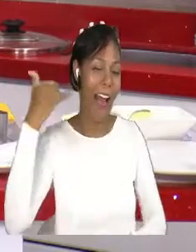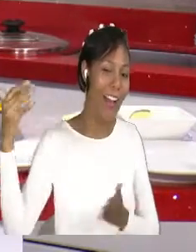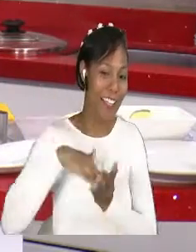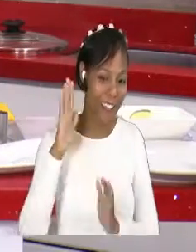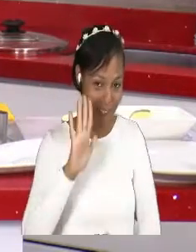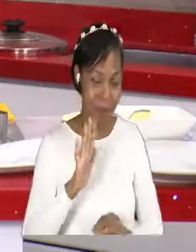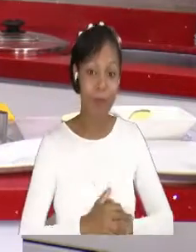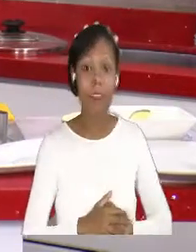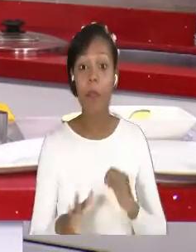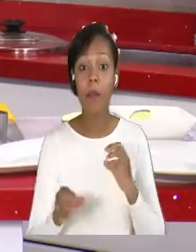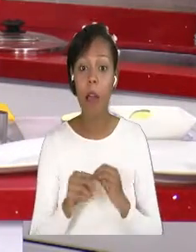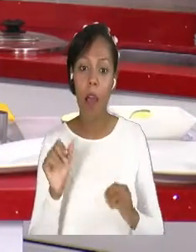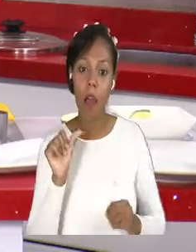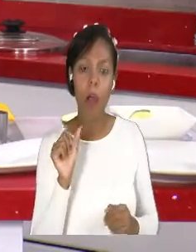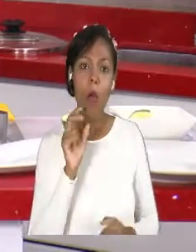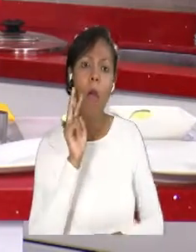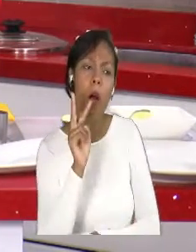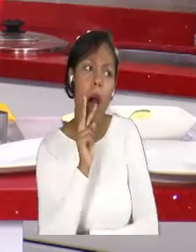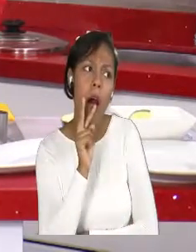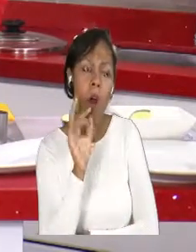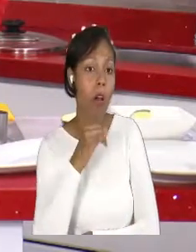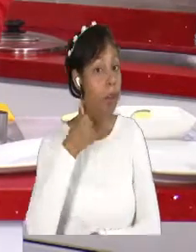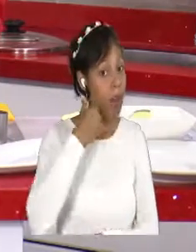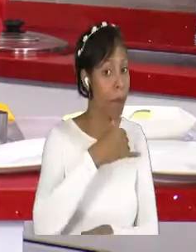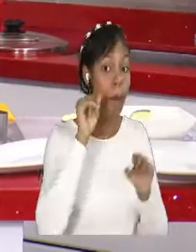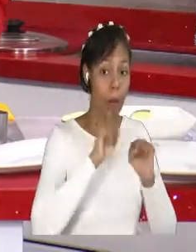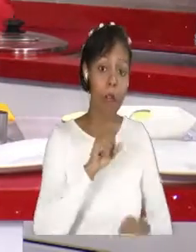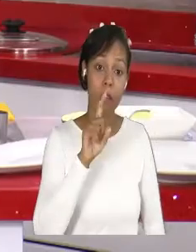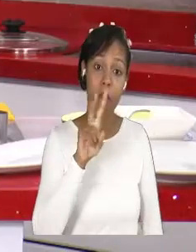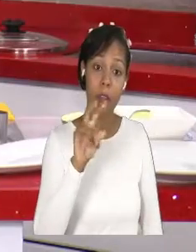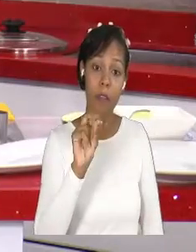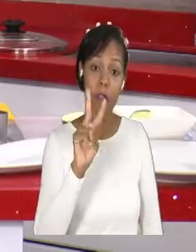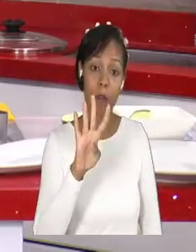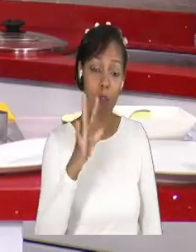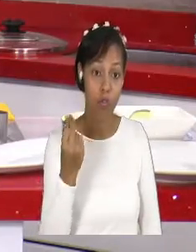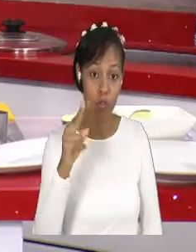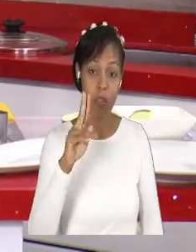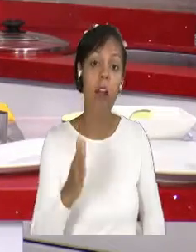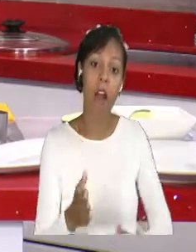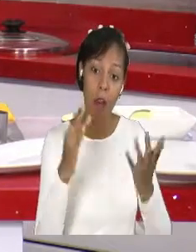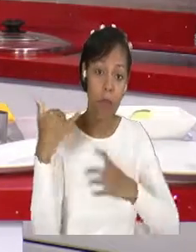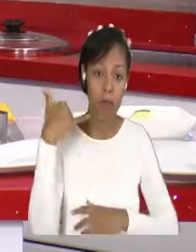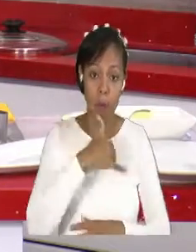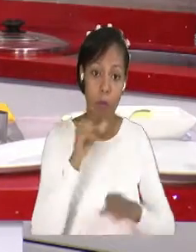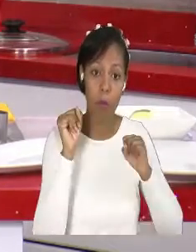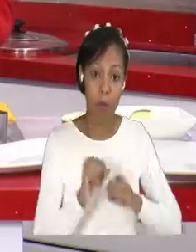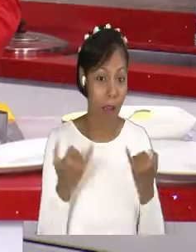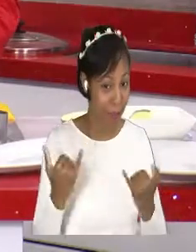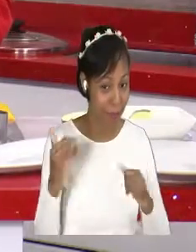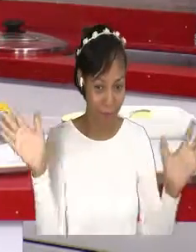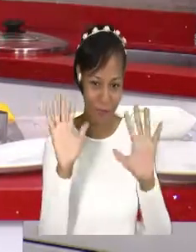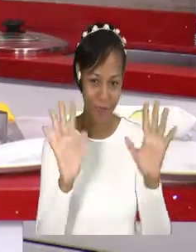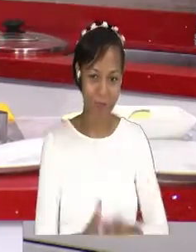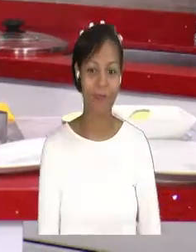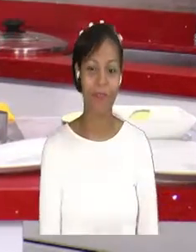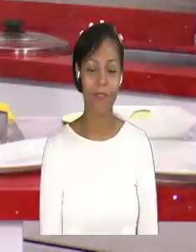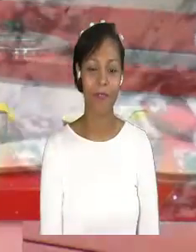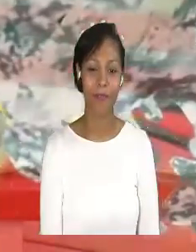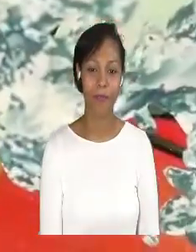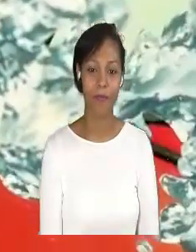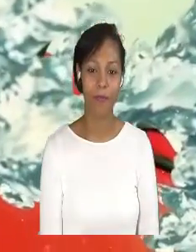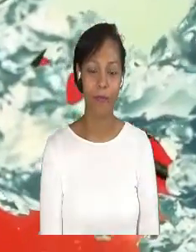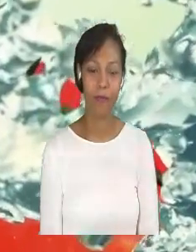Y así como Mayerly, usted también lo puede hacer. 620-2412, línea de participación completamente disponible para que marquen ya. Ya regresamos.